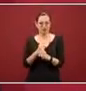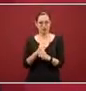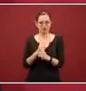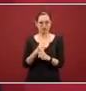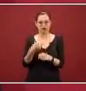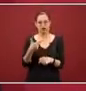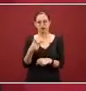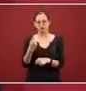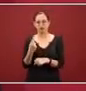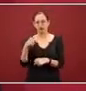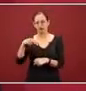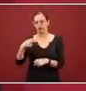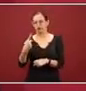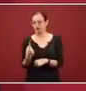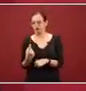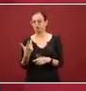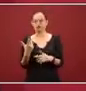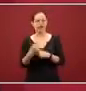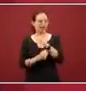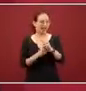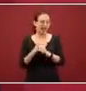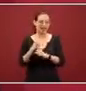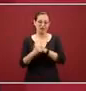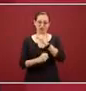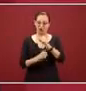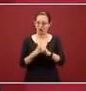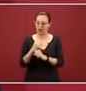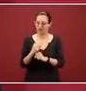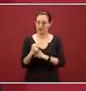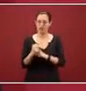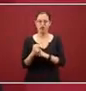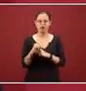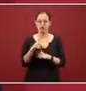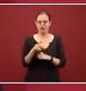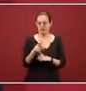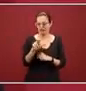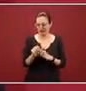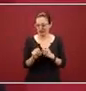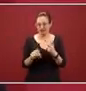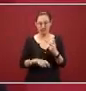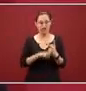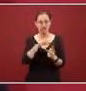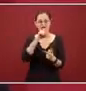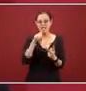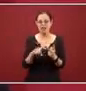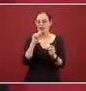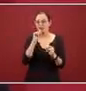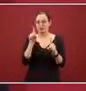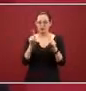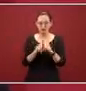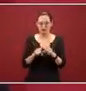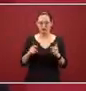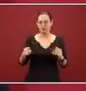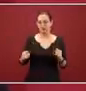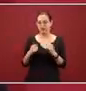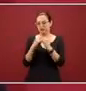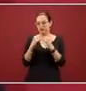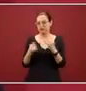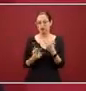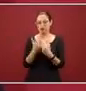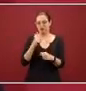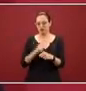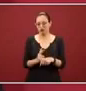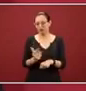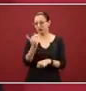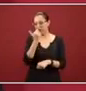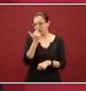el Instituto Nacional de Enfermedades Respiratorias, por ejemplo, también el Instituto Nacional de Ciencias Médicas y Nutrición, son los que atienden